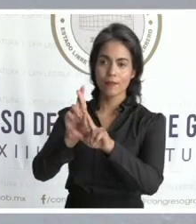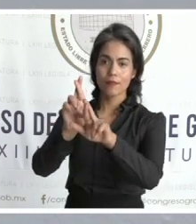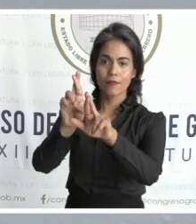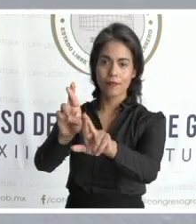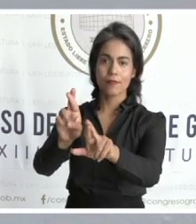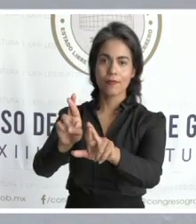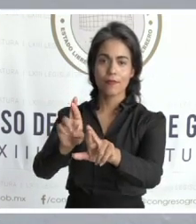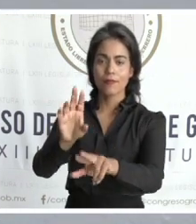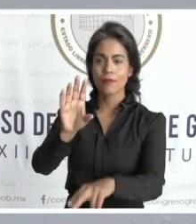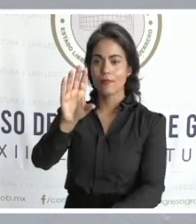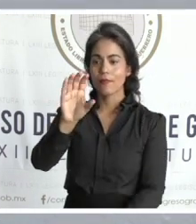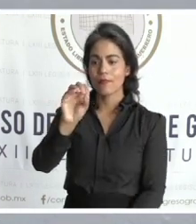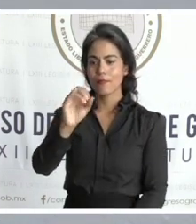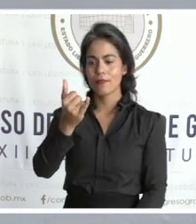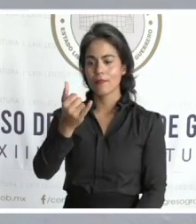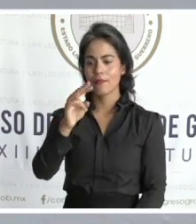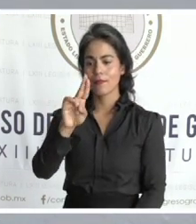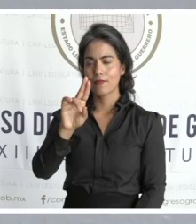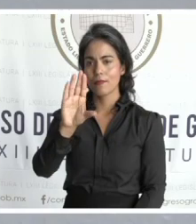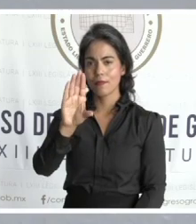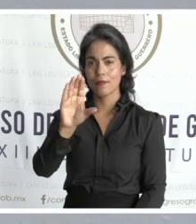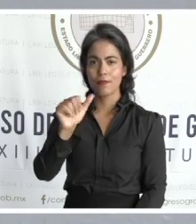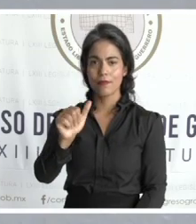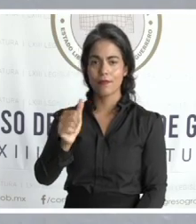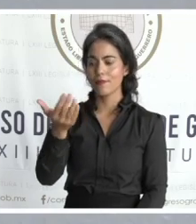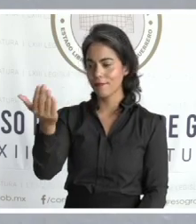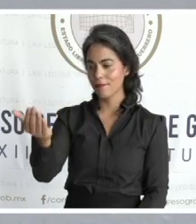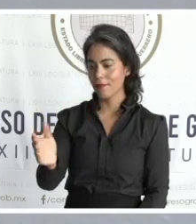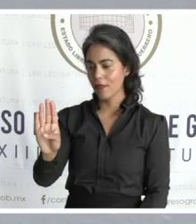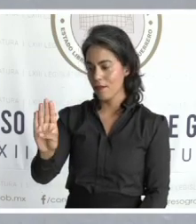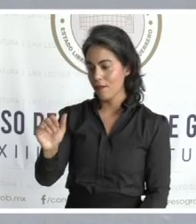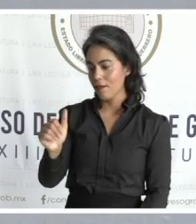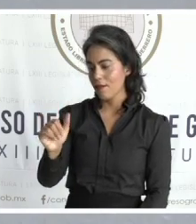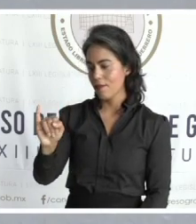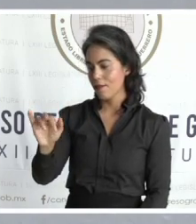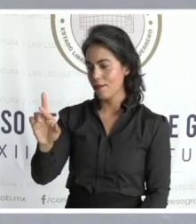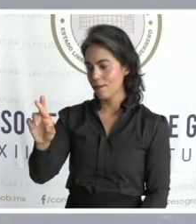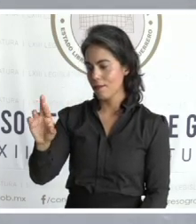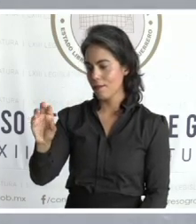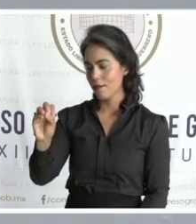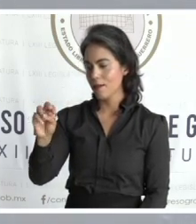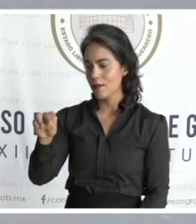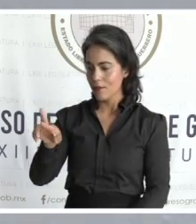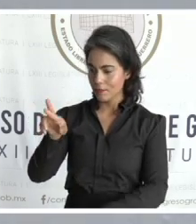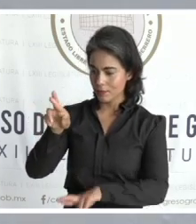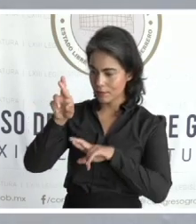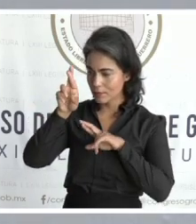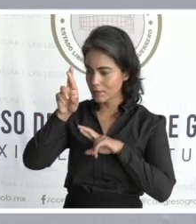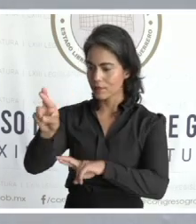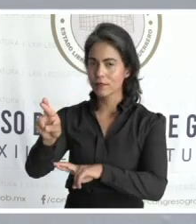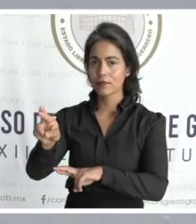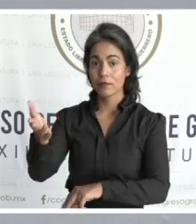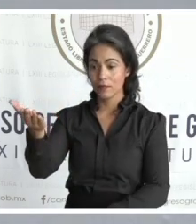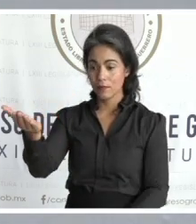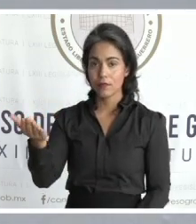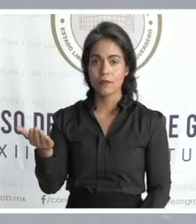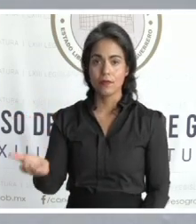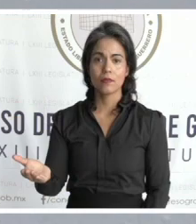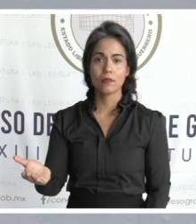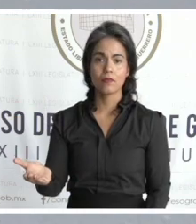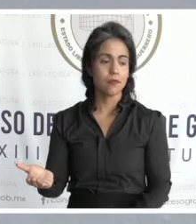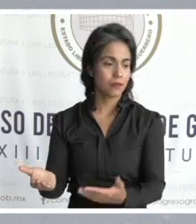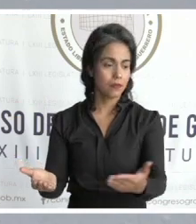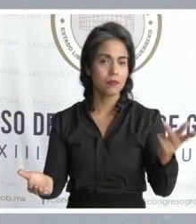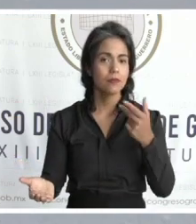hasta el lugar en donde se encuentre nuestro pequeño Byron, por él y por todos los niños que han sido